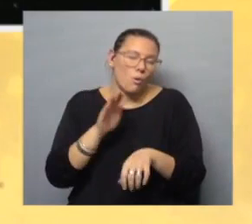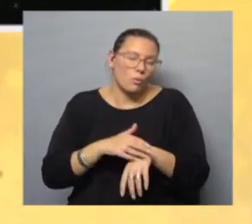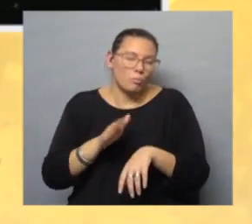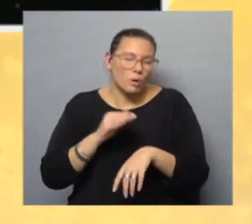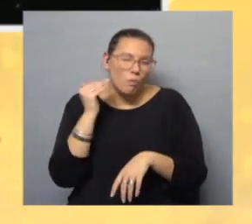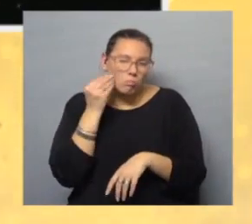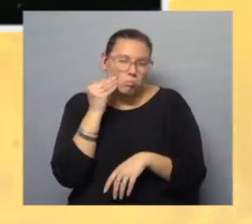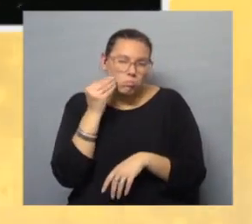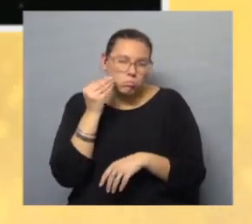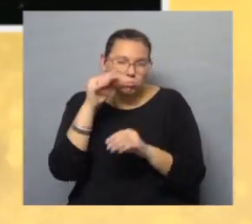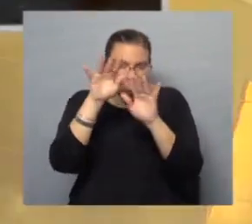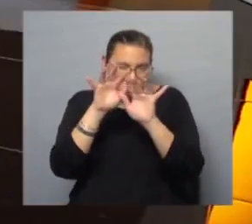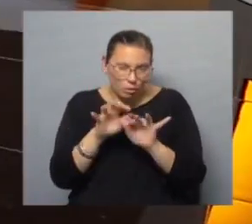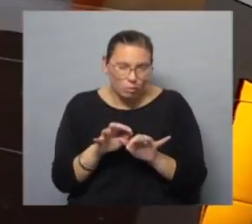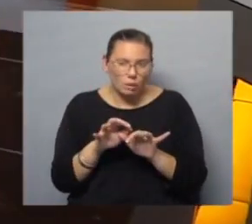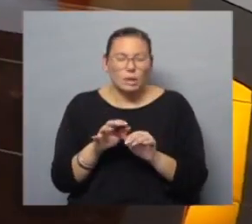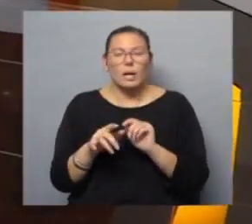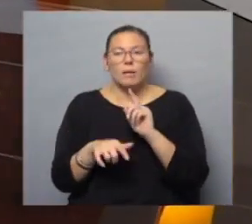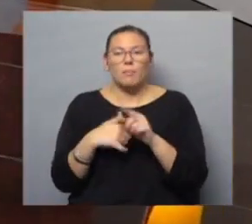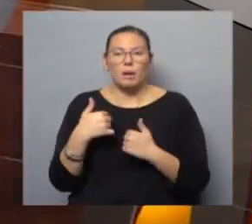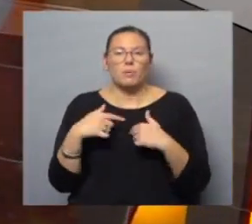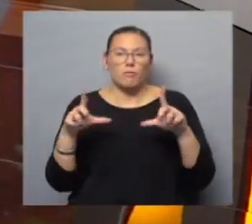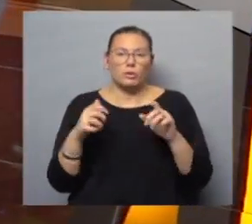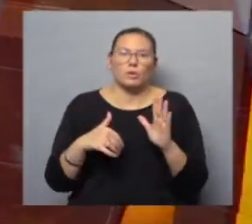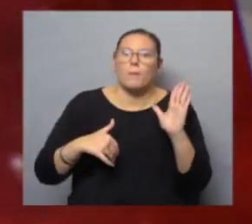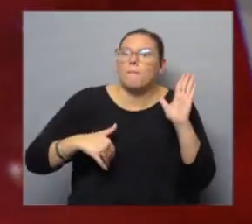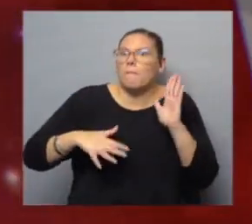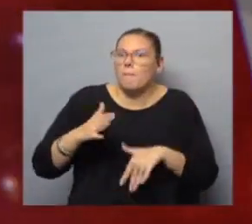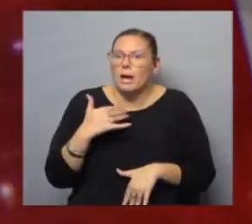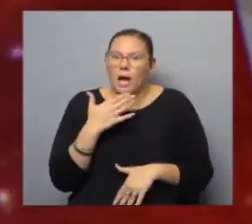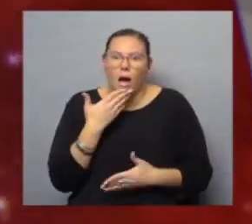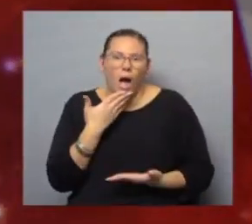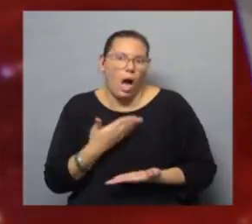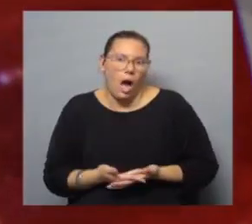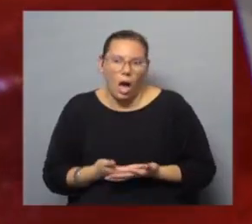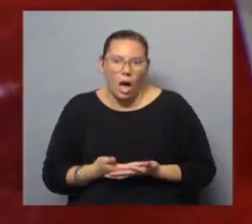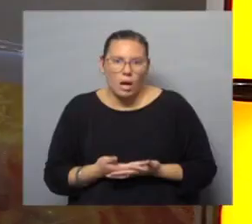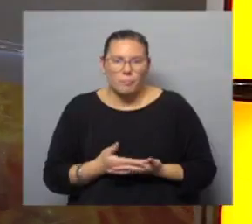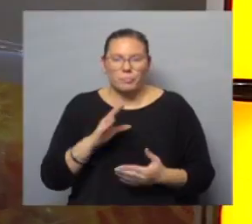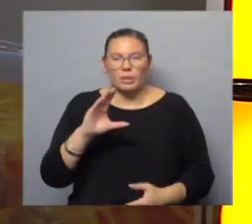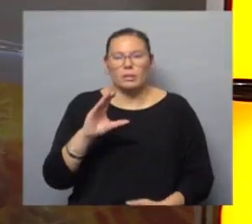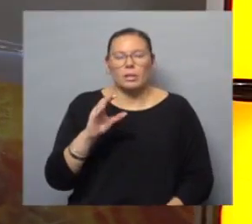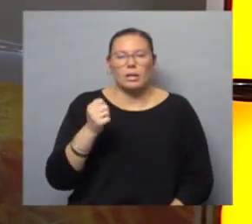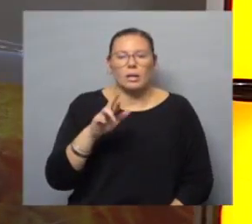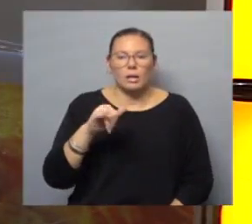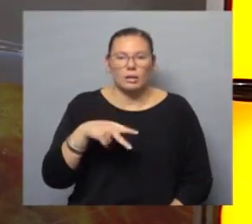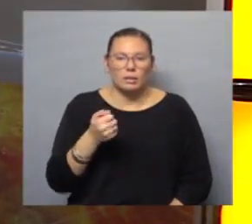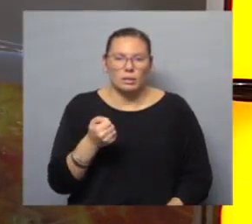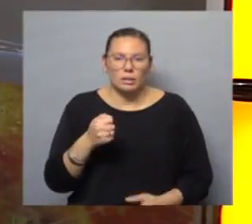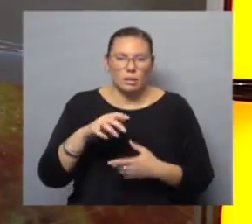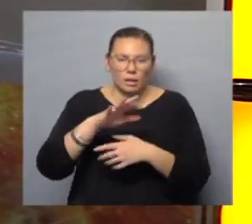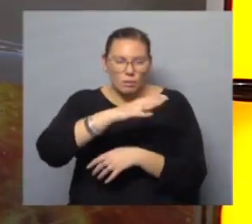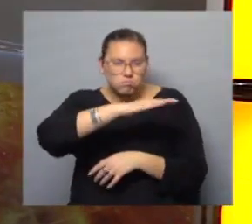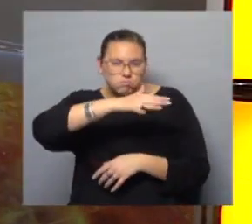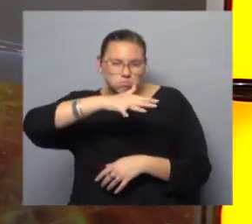viendo. Está bien. Luego, para mí, una de las fotos más impactantes, la que viene, que es la de la nebulosa de Carina, es un arrecife cósmico, no es la